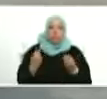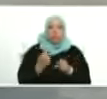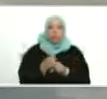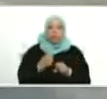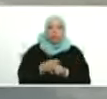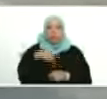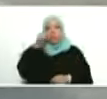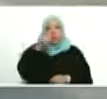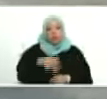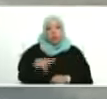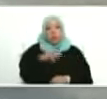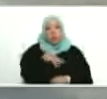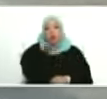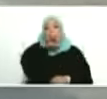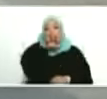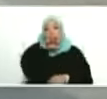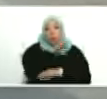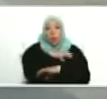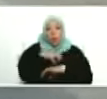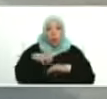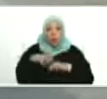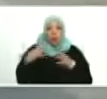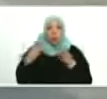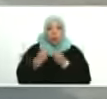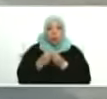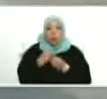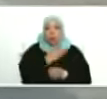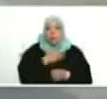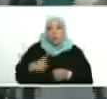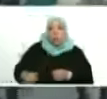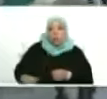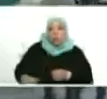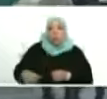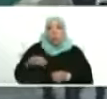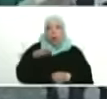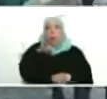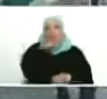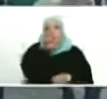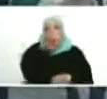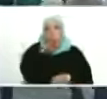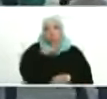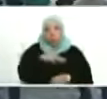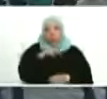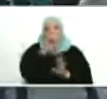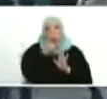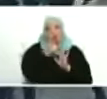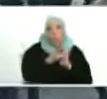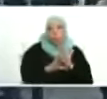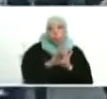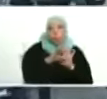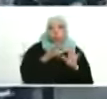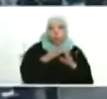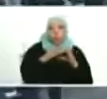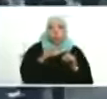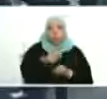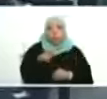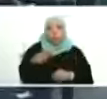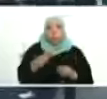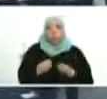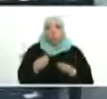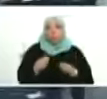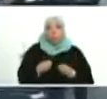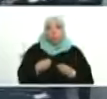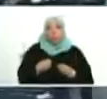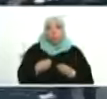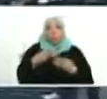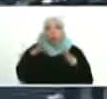población de perritos y gaticos. Por eso, en conjunto con la presidenta de Misión Nevado, inauguramos esta clínica para que todos los habitantes de Ciudad Caribia tengan